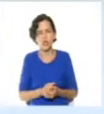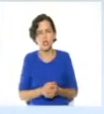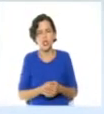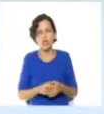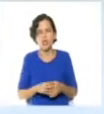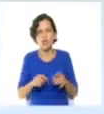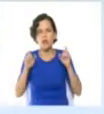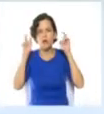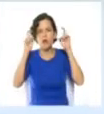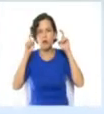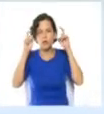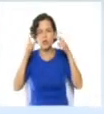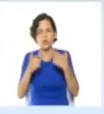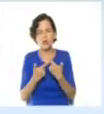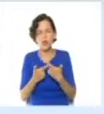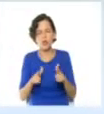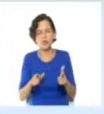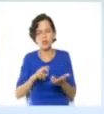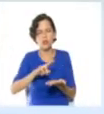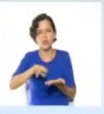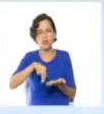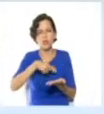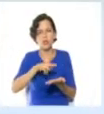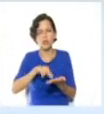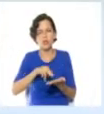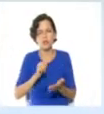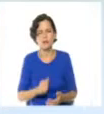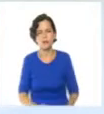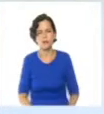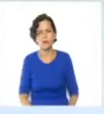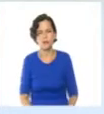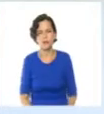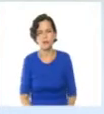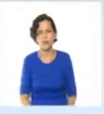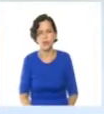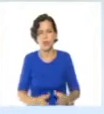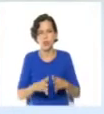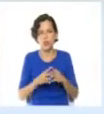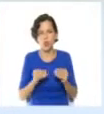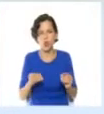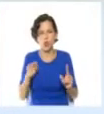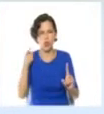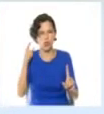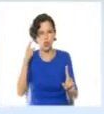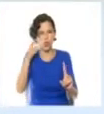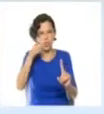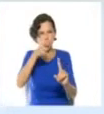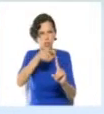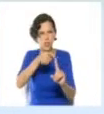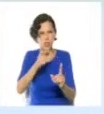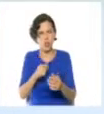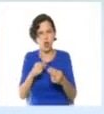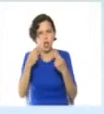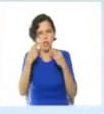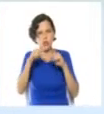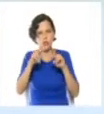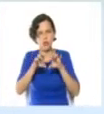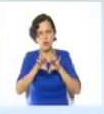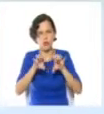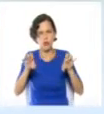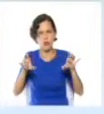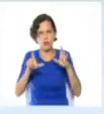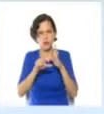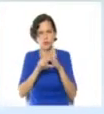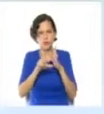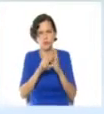y formación para la soberanía nacional, cuarto y quinto año. Todo esto dirigido a el nivel de